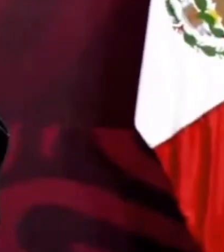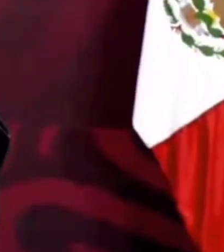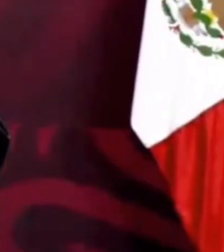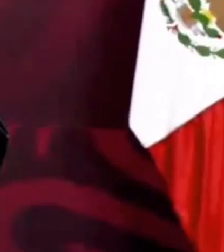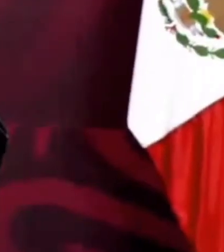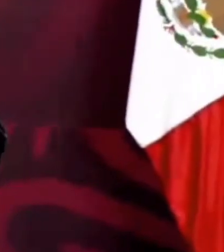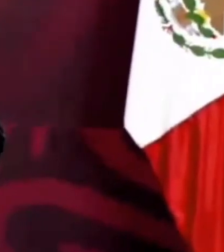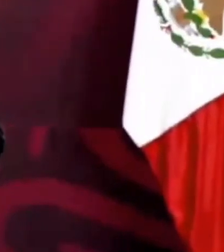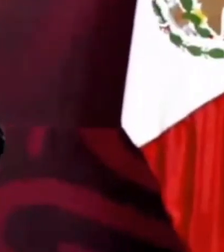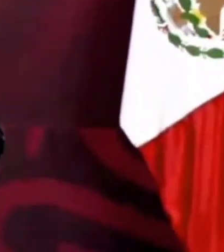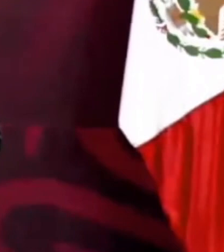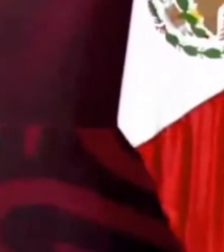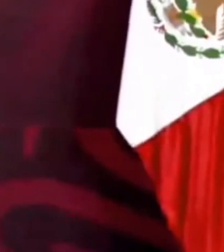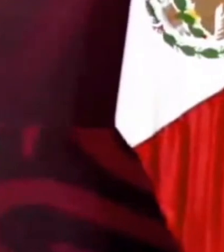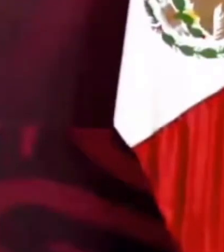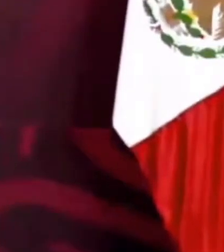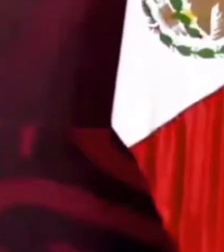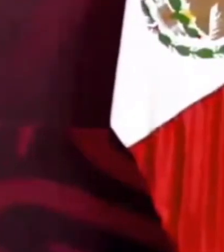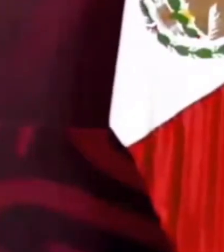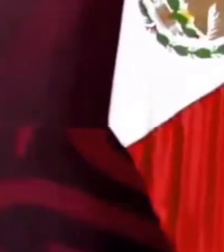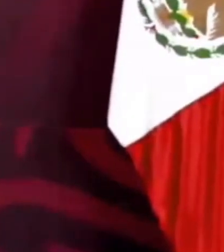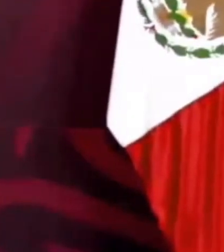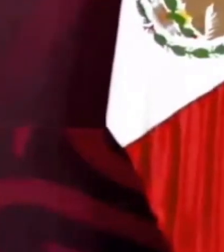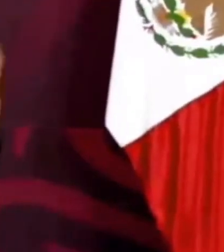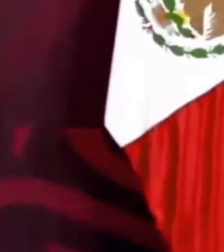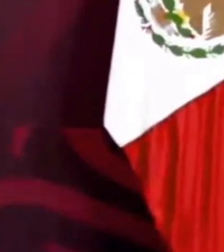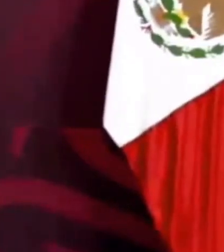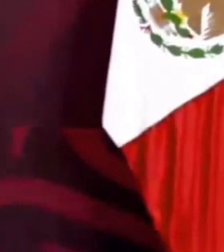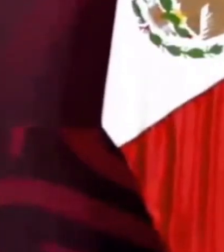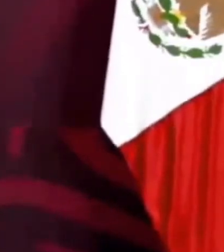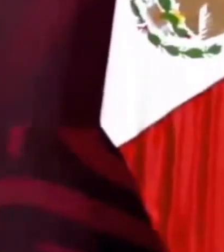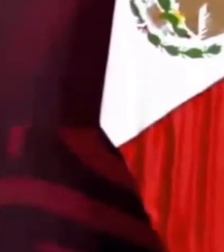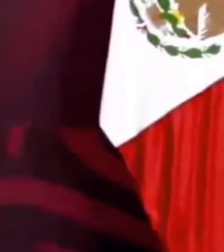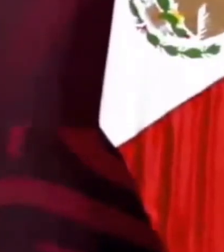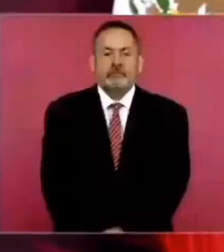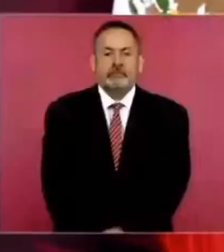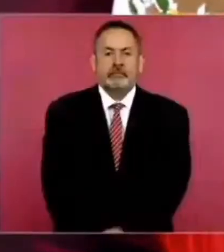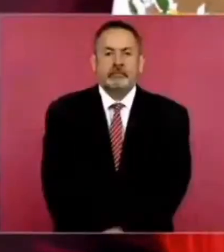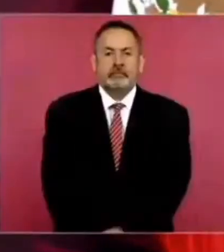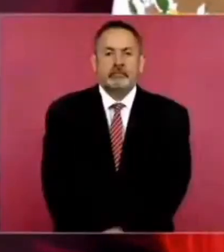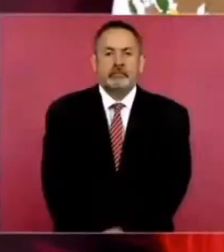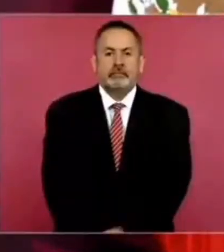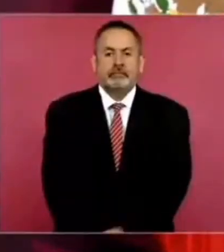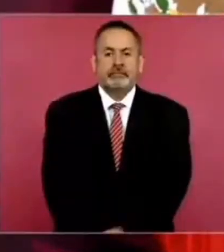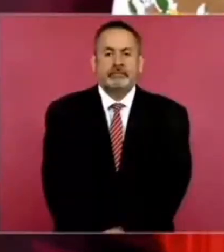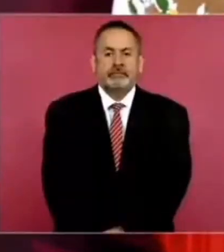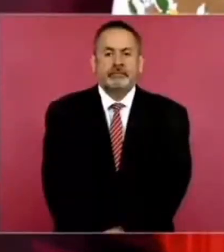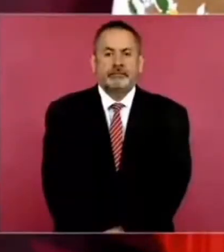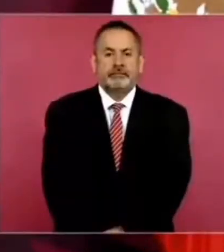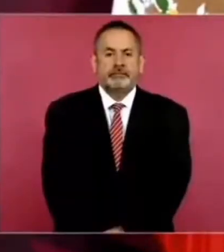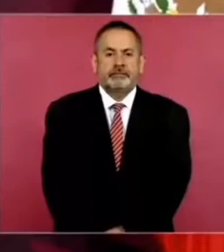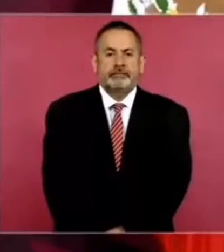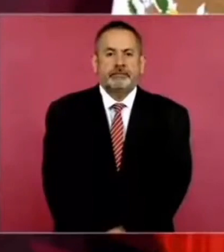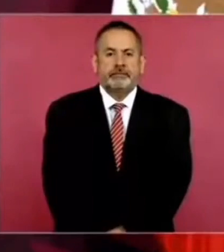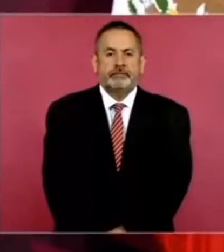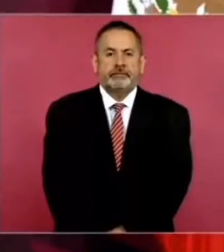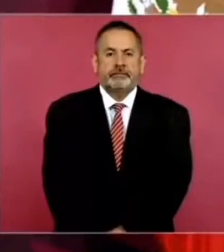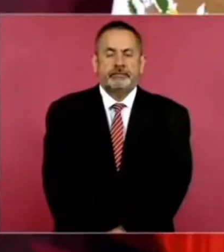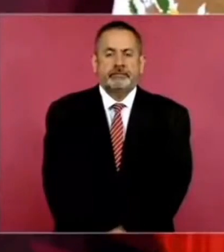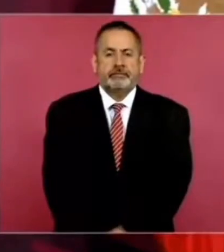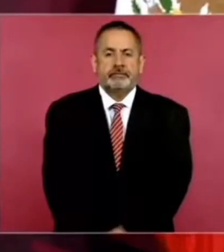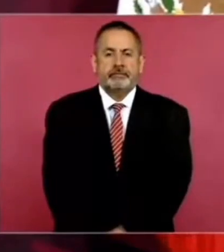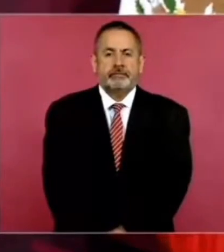que lo que les cuesta ahora por la integración económica, comercial.